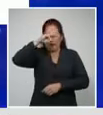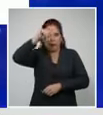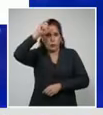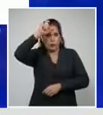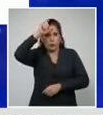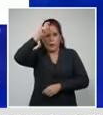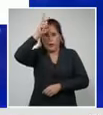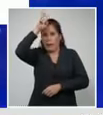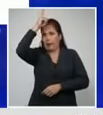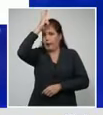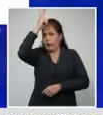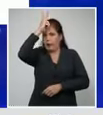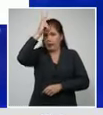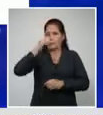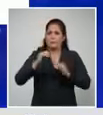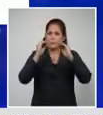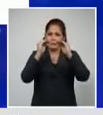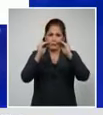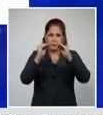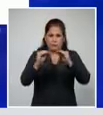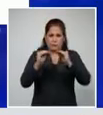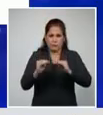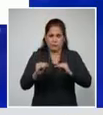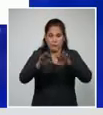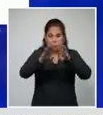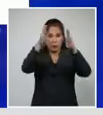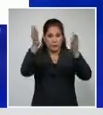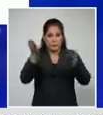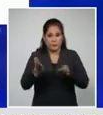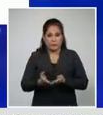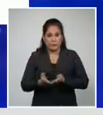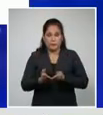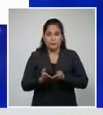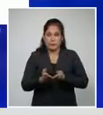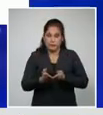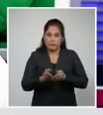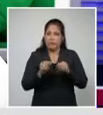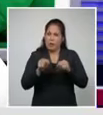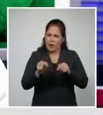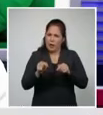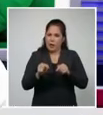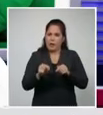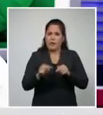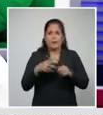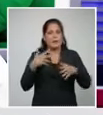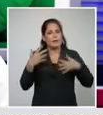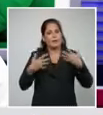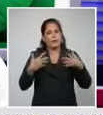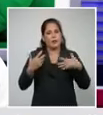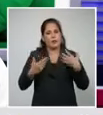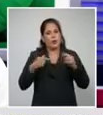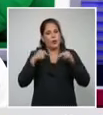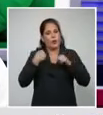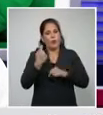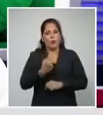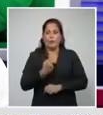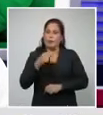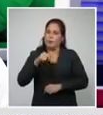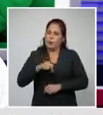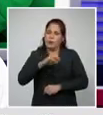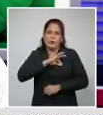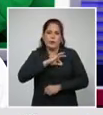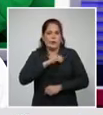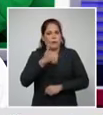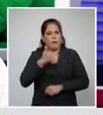todavía complejo y creo que tenemos la satisfacción de tener un regalo más de